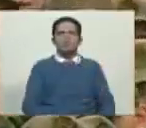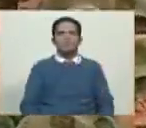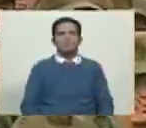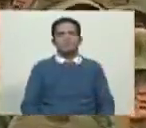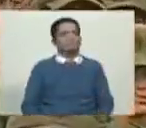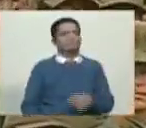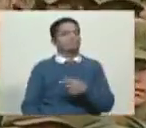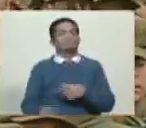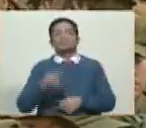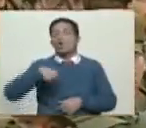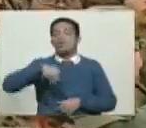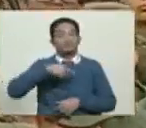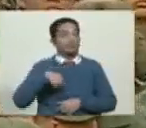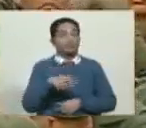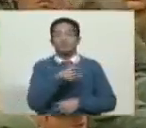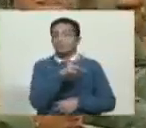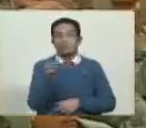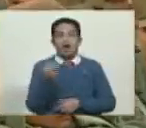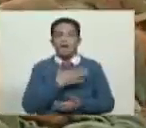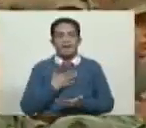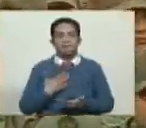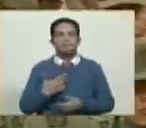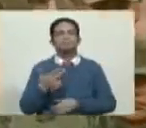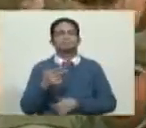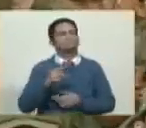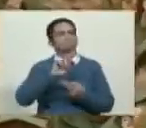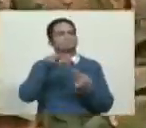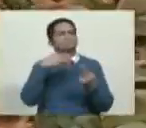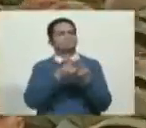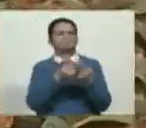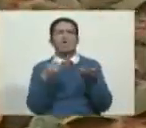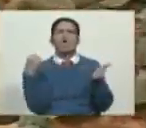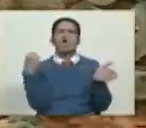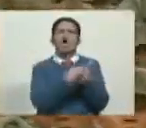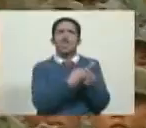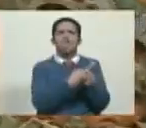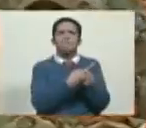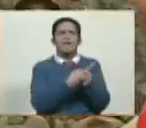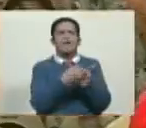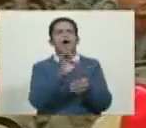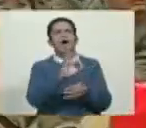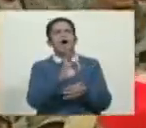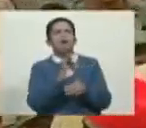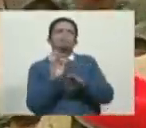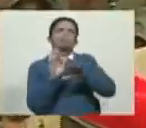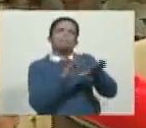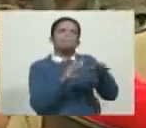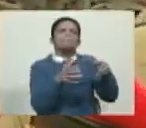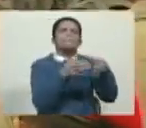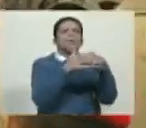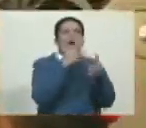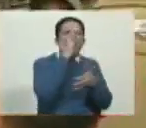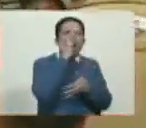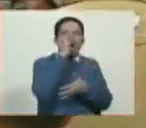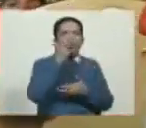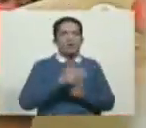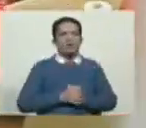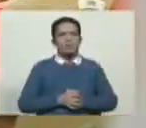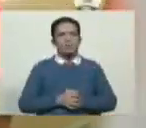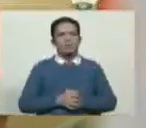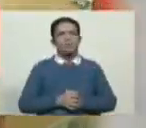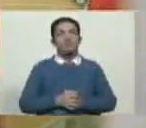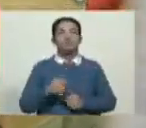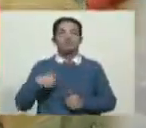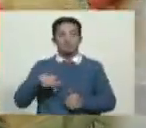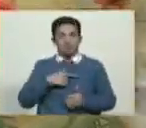negamos. No al golpismo, no a la oligarquía, no al imperialismo. Y estamos